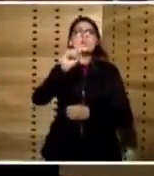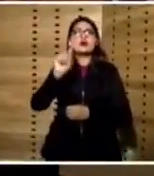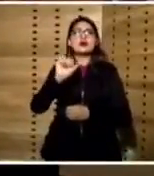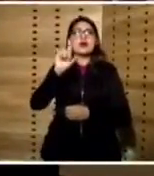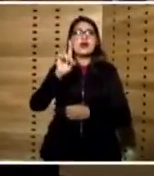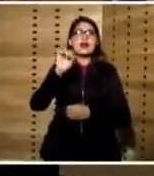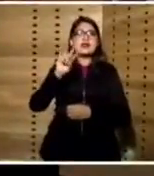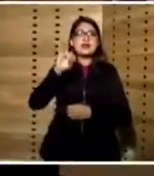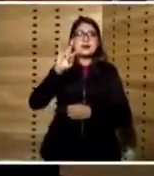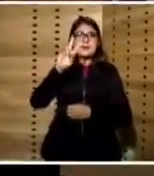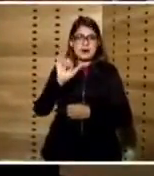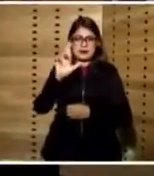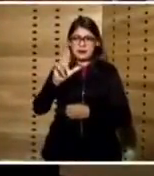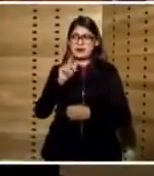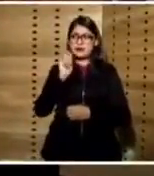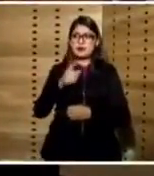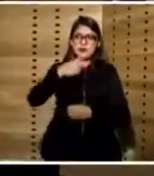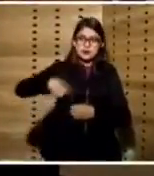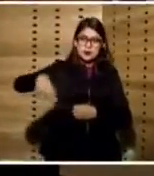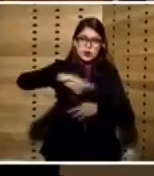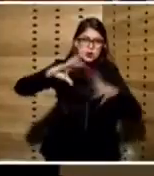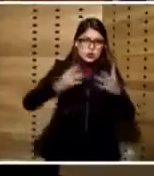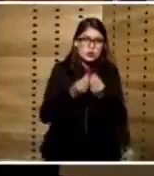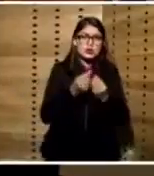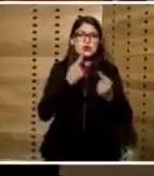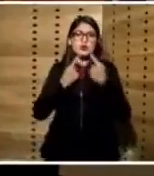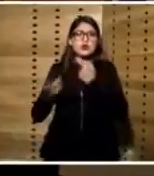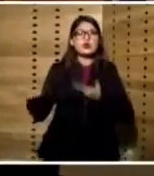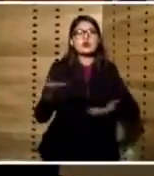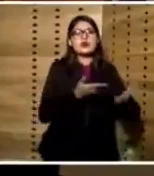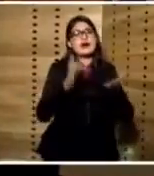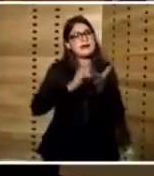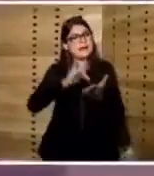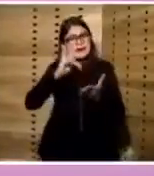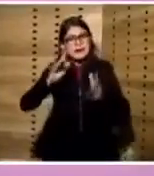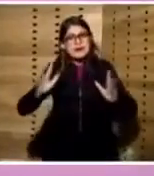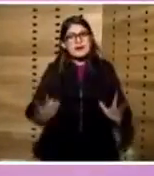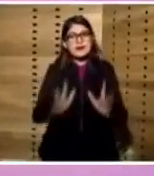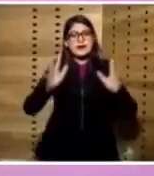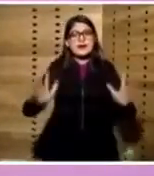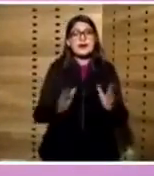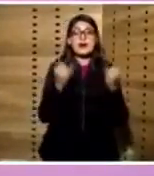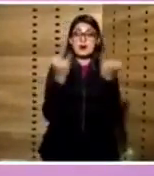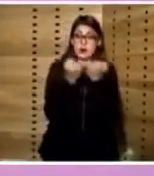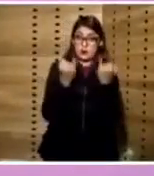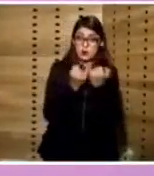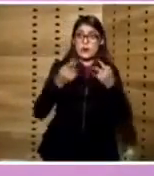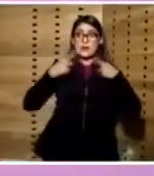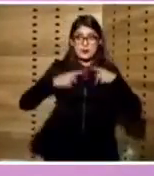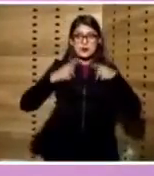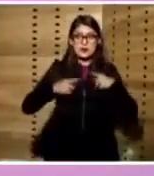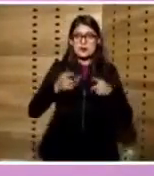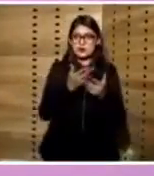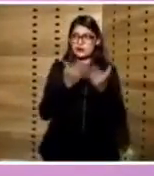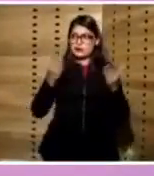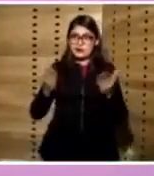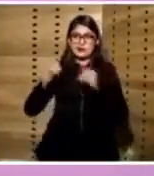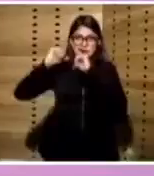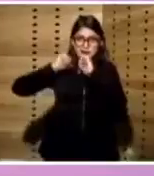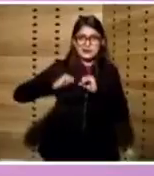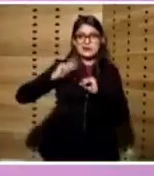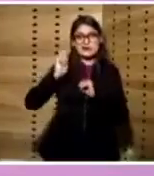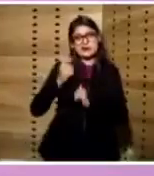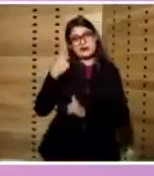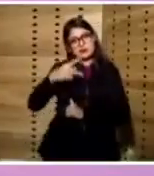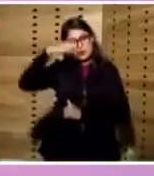disposición para materializar estos conversatorios, así como a los académicos que con sus invaluables aportaciones teóricas